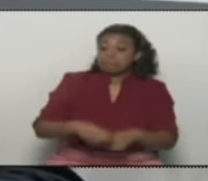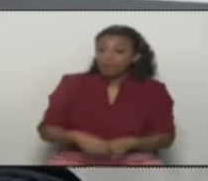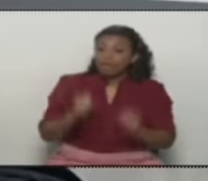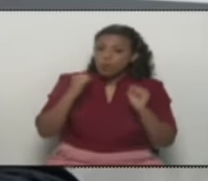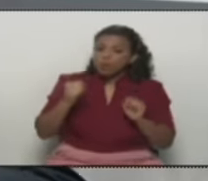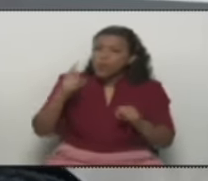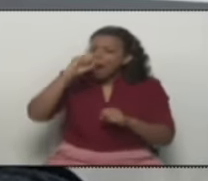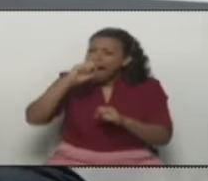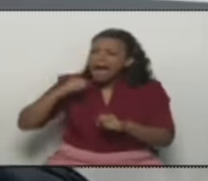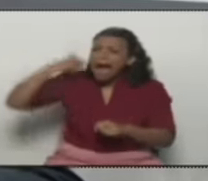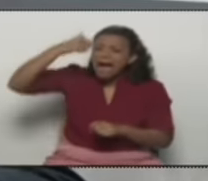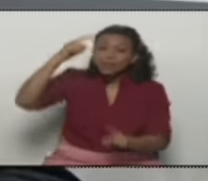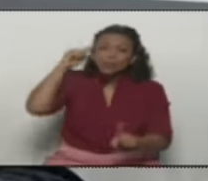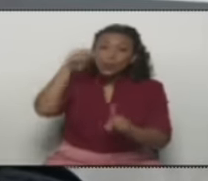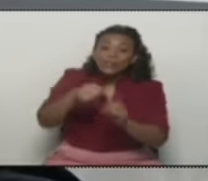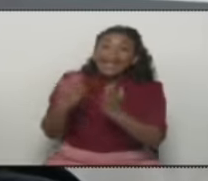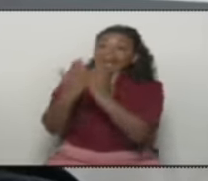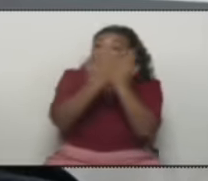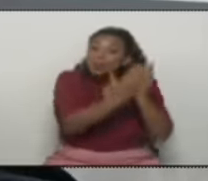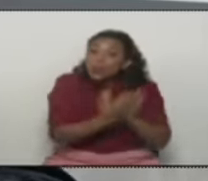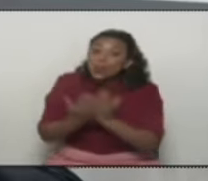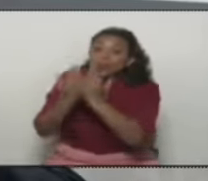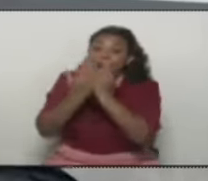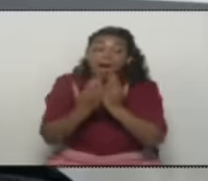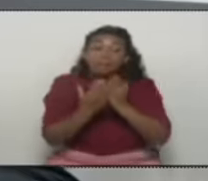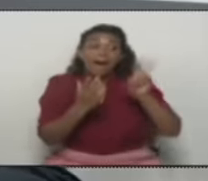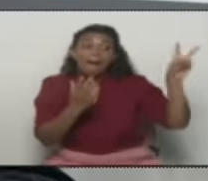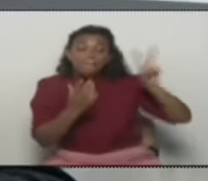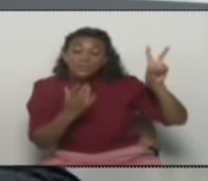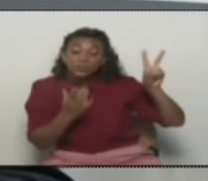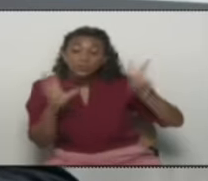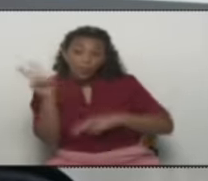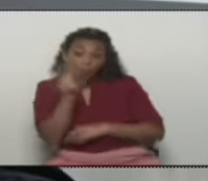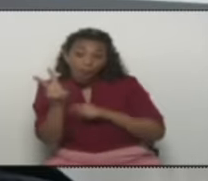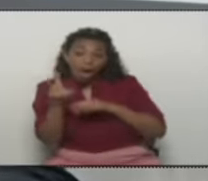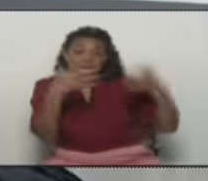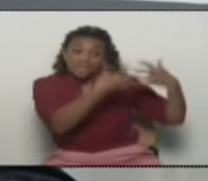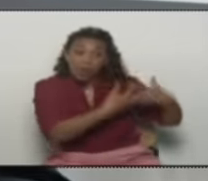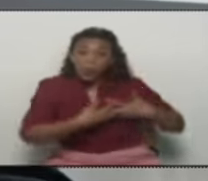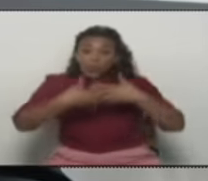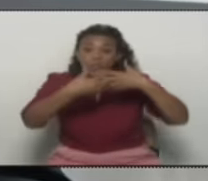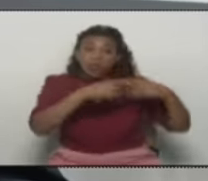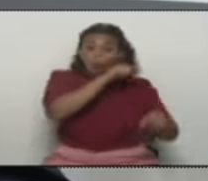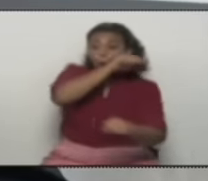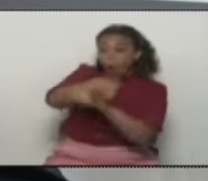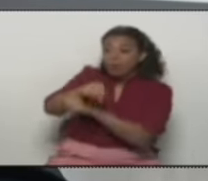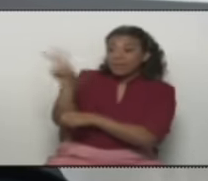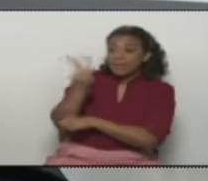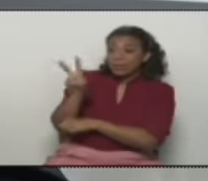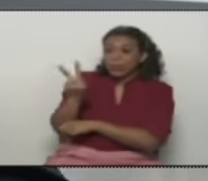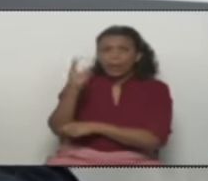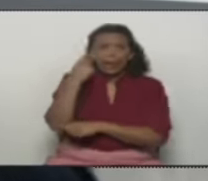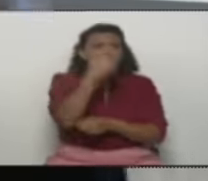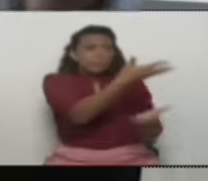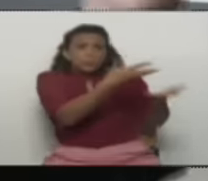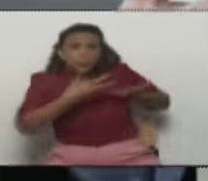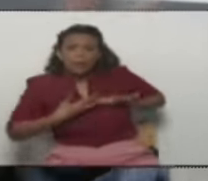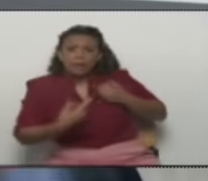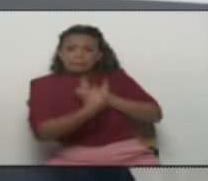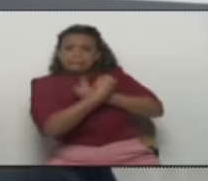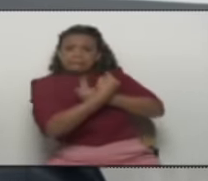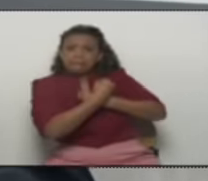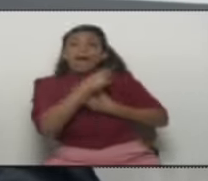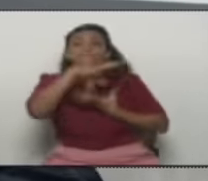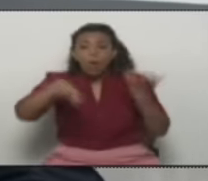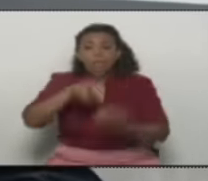Tengo años dedicado a estudiar las relaciones entre Estados Unidos y Venezuela y cómo se porta Estados Unidos en el mundo, pero particularmente las relaciones de Estados Unidos-Venezuela por el problema